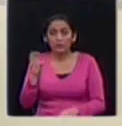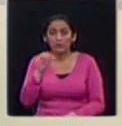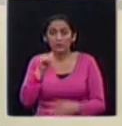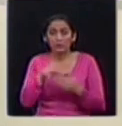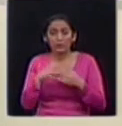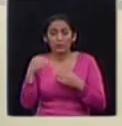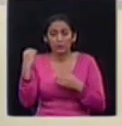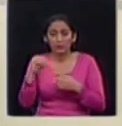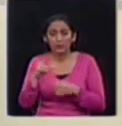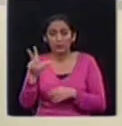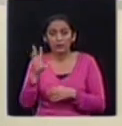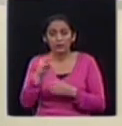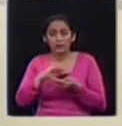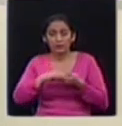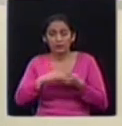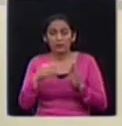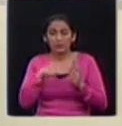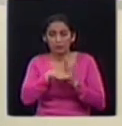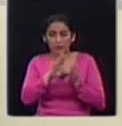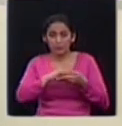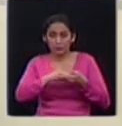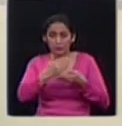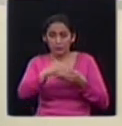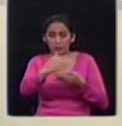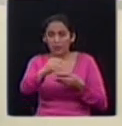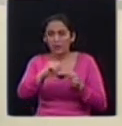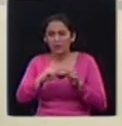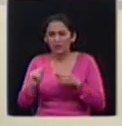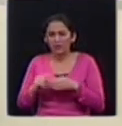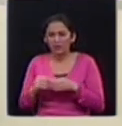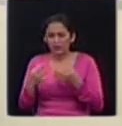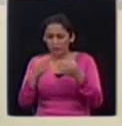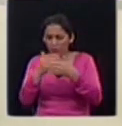ahorros y varios documentos de transacciones.